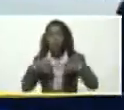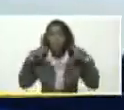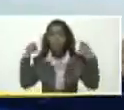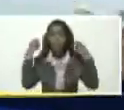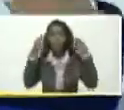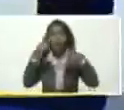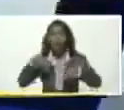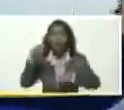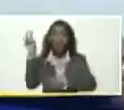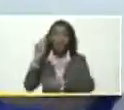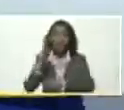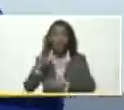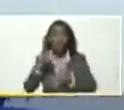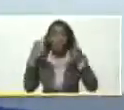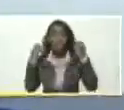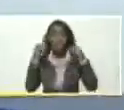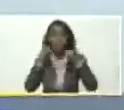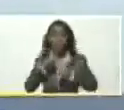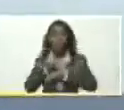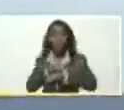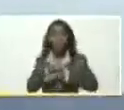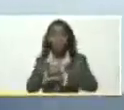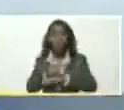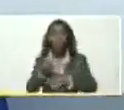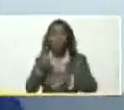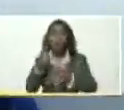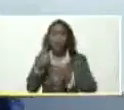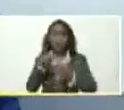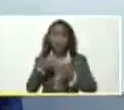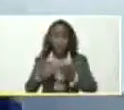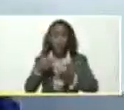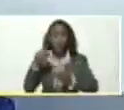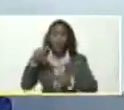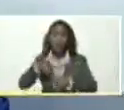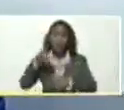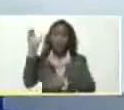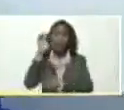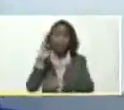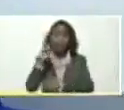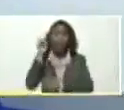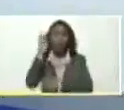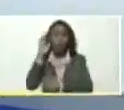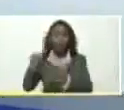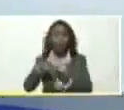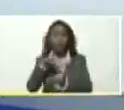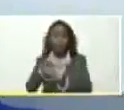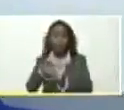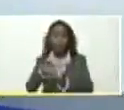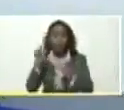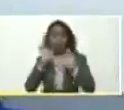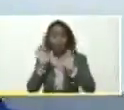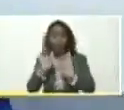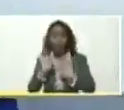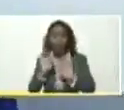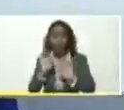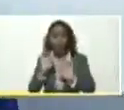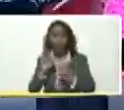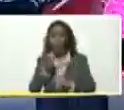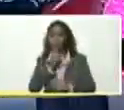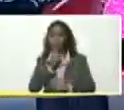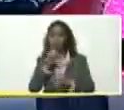intervenciones artísticas en Ciudad Tiuna, acá mismo en el casco histórico de Caracas y en el mismo Palacio Federal Legislativo. Sin más preámbulos, si usted no tiene inconveniente,